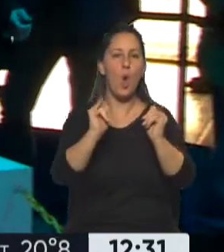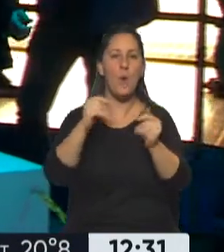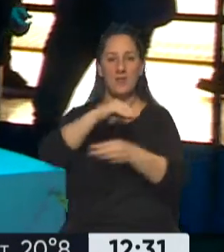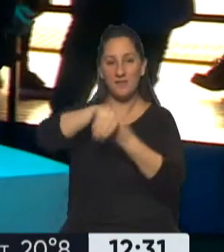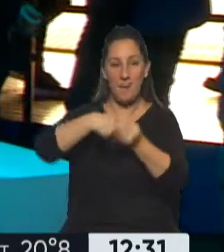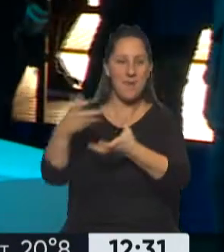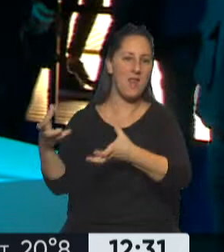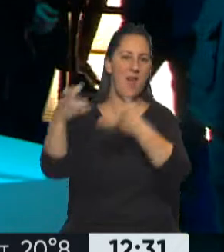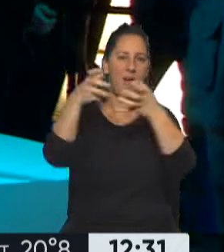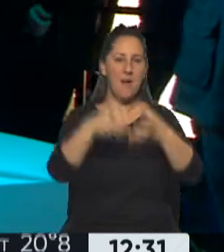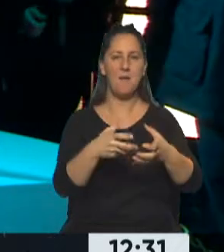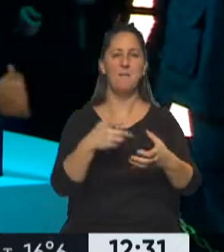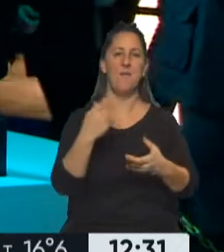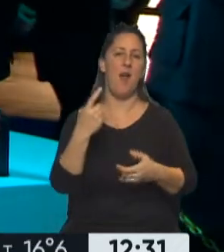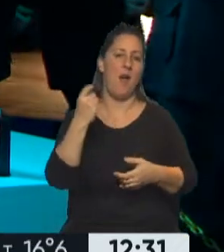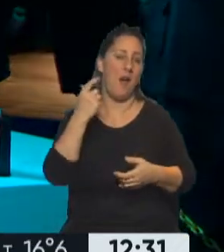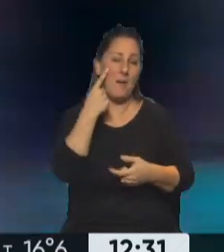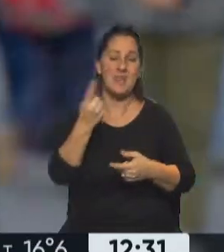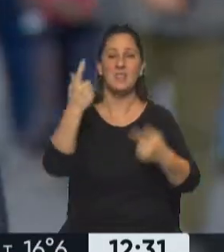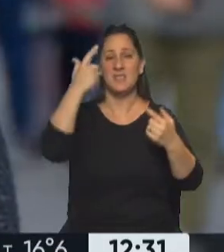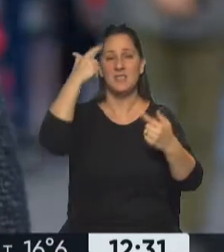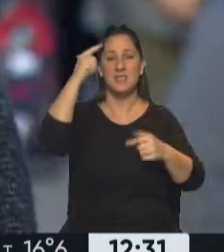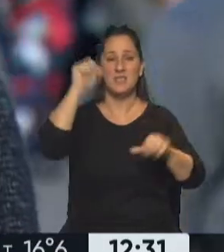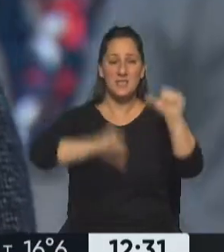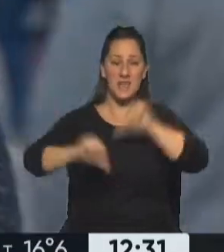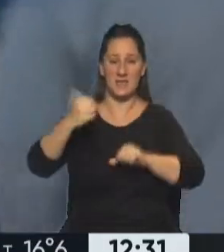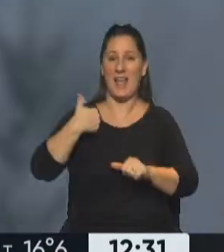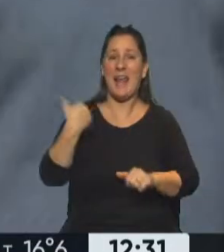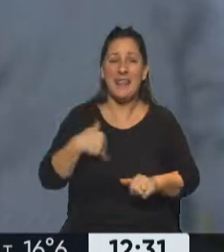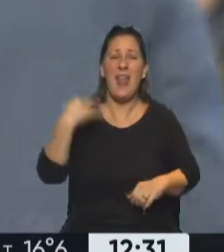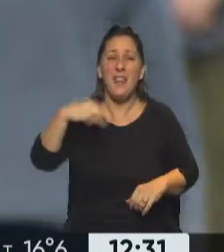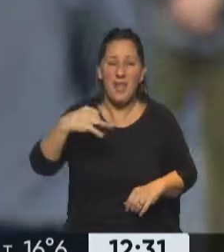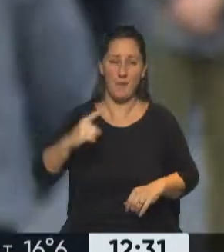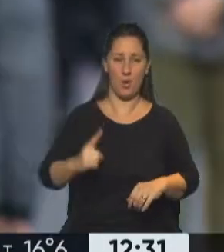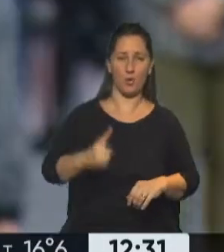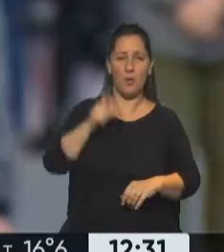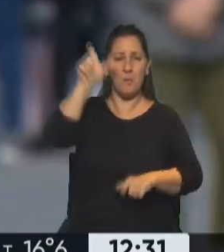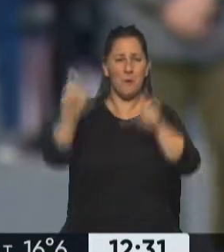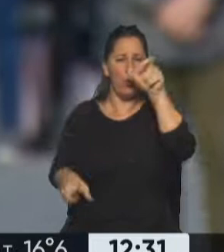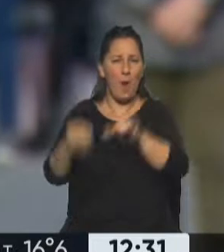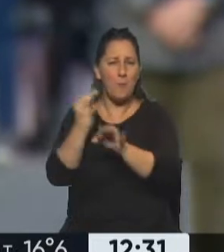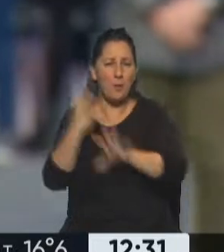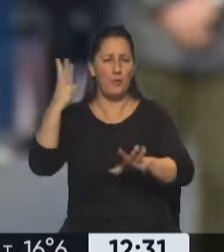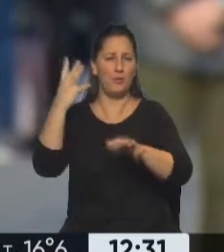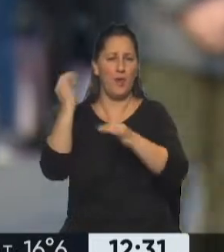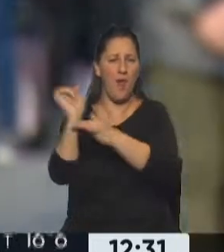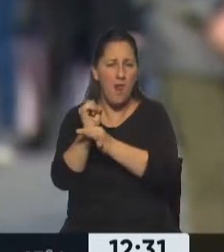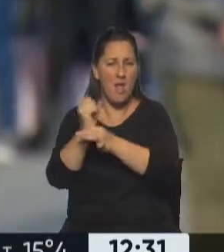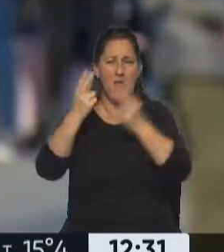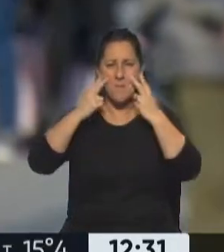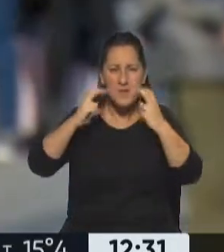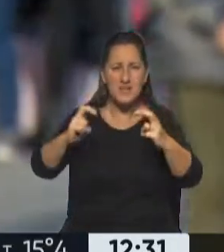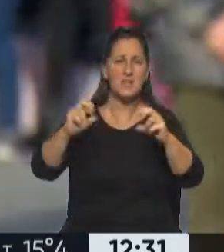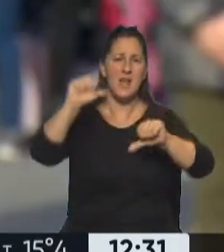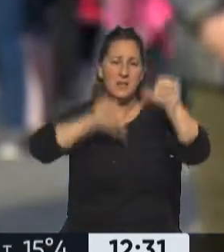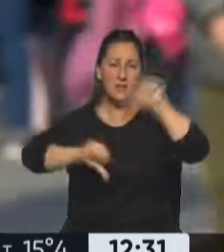familias, el poderío de la ciencia argentina. Argentina tiene que estar orgullosa de lo que sus científicos, sus investigadores hacen todos los días. Tiene una